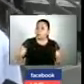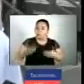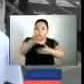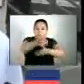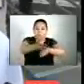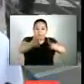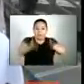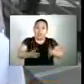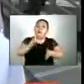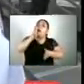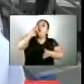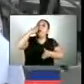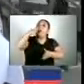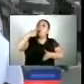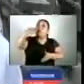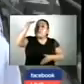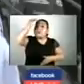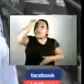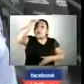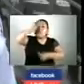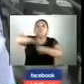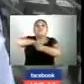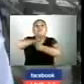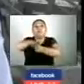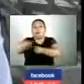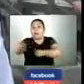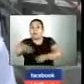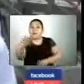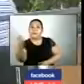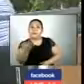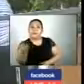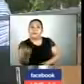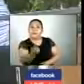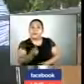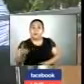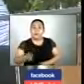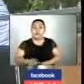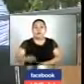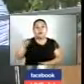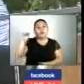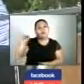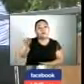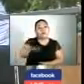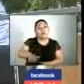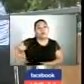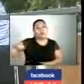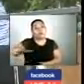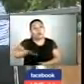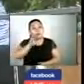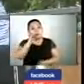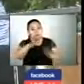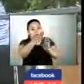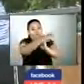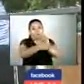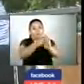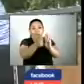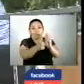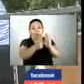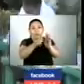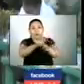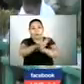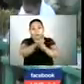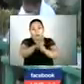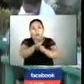tamizaje de COVID a toda la población que lo necesite. El municipio de Nueva Guadalupe, según la página oficial de COVID